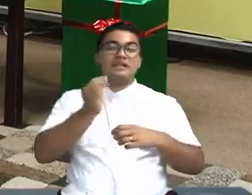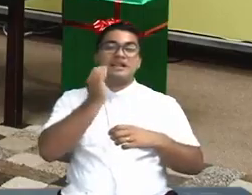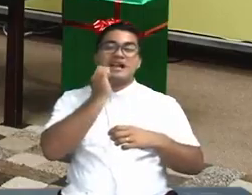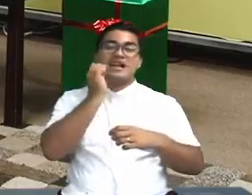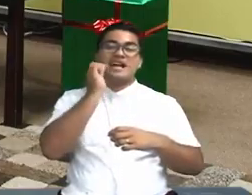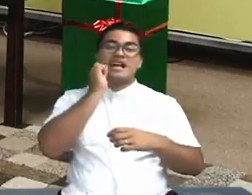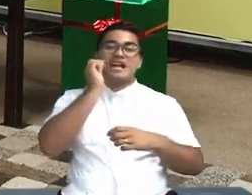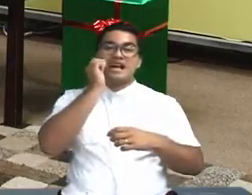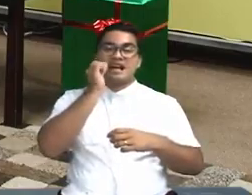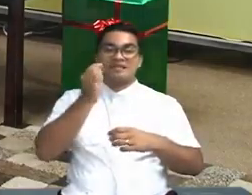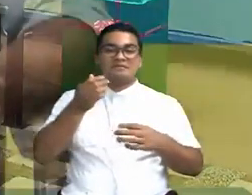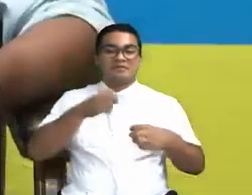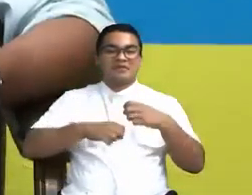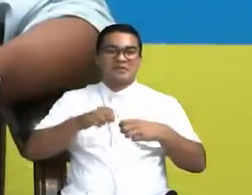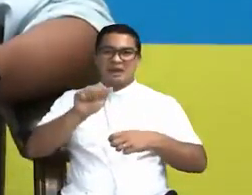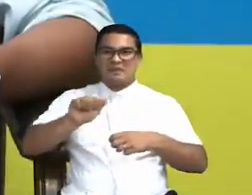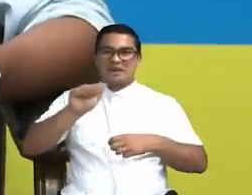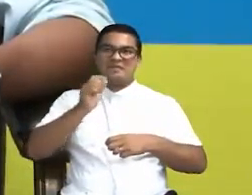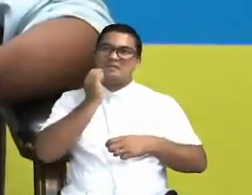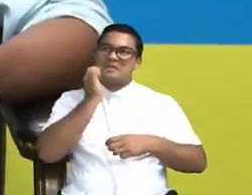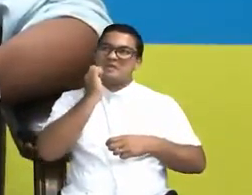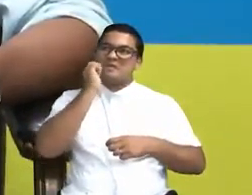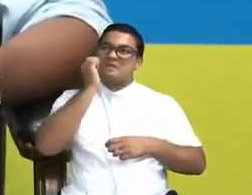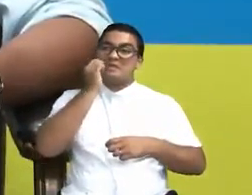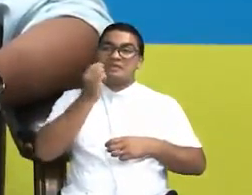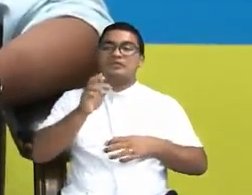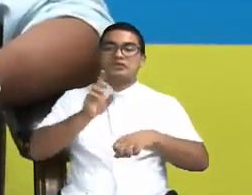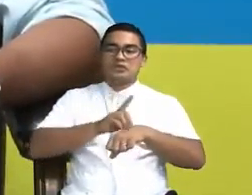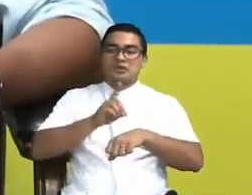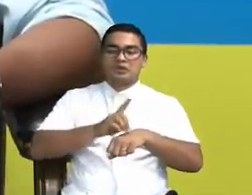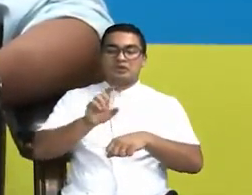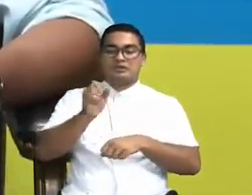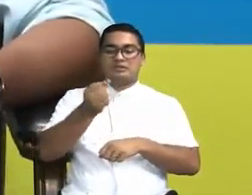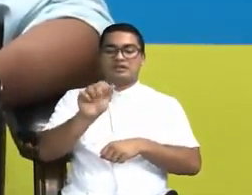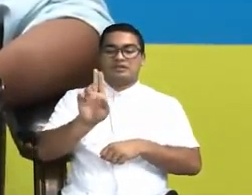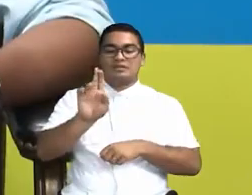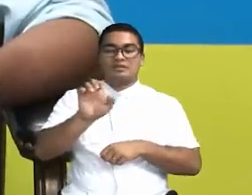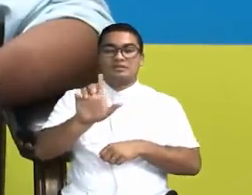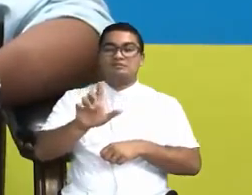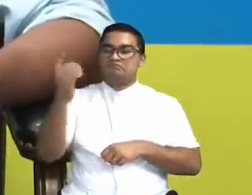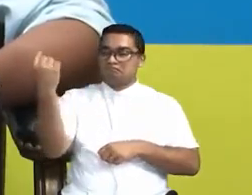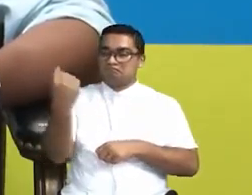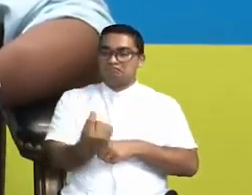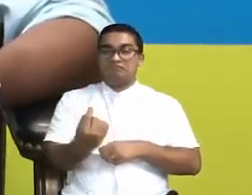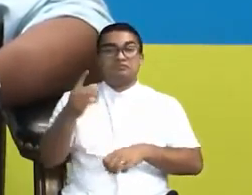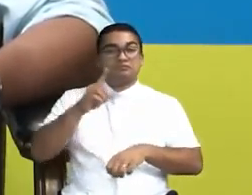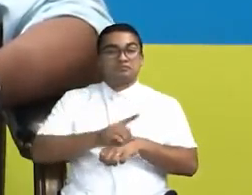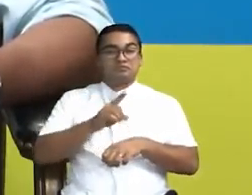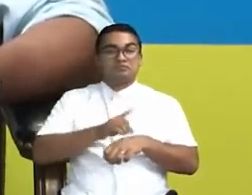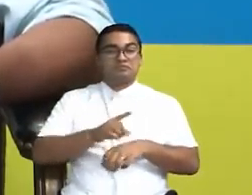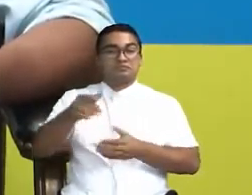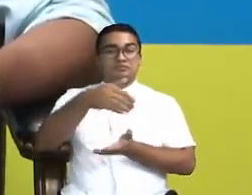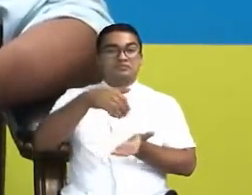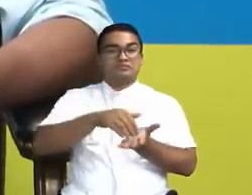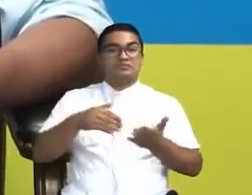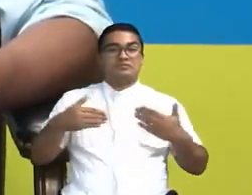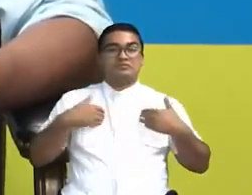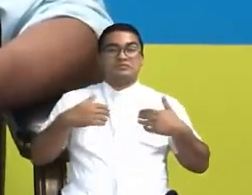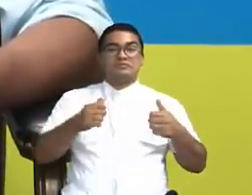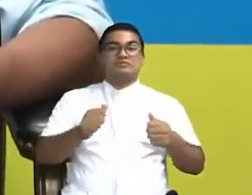boca. Para hablar de este tema hemos invitado al doctor Saúl Cruz, quien es médico general del Centro de Salud